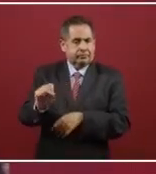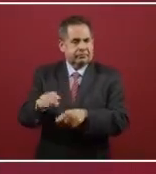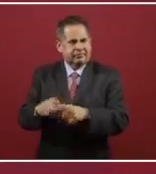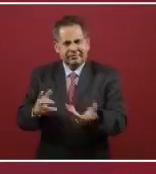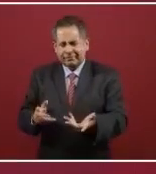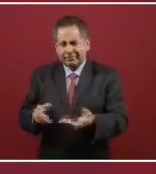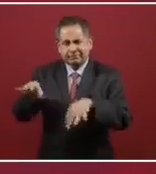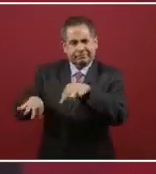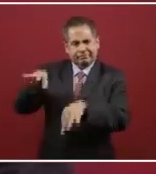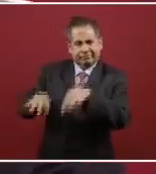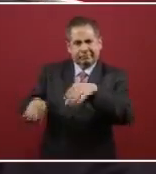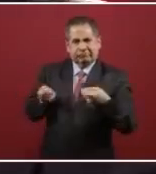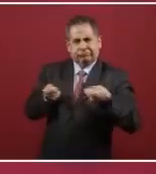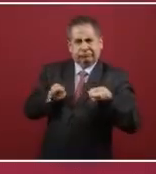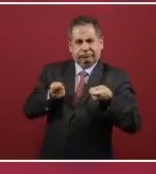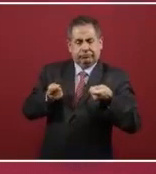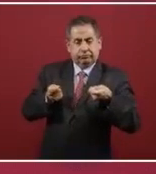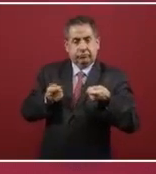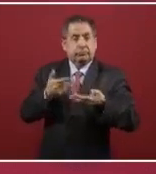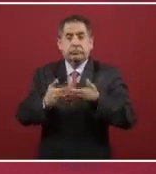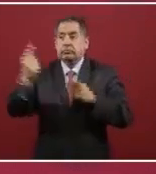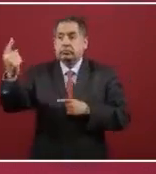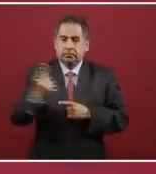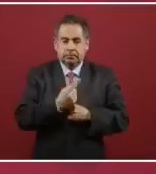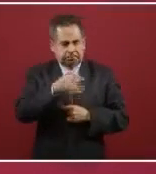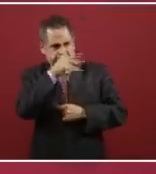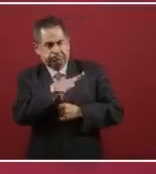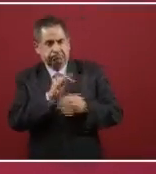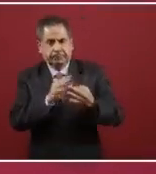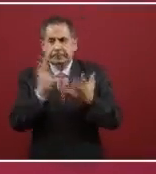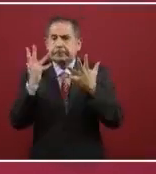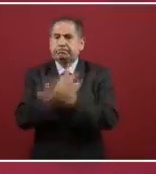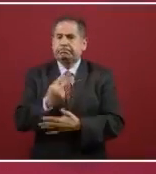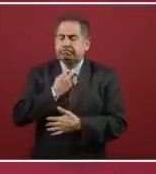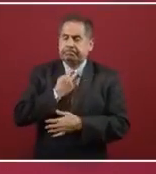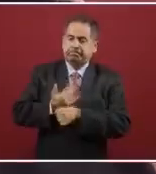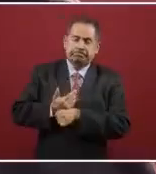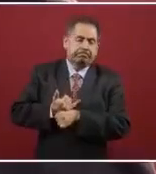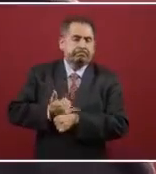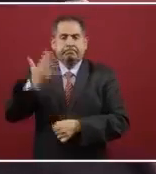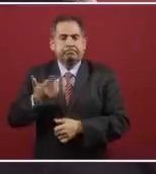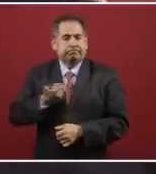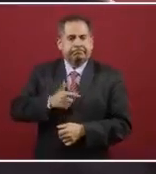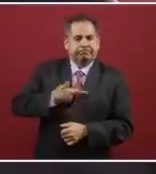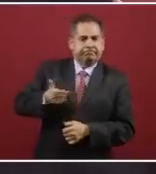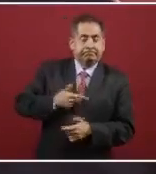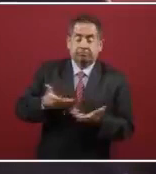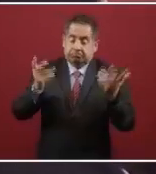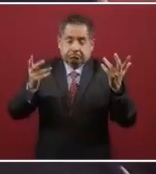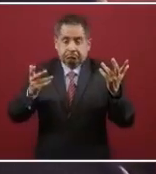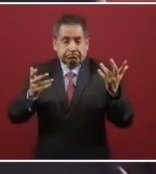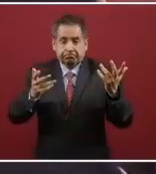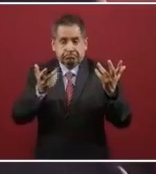Entonces, pues yo entiendo, ¿no?, que ahora no les guste, pero pues